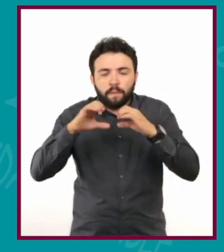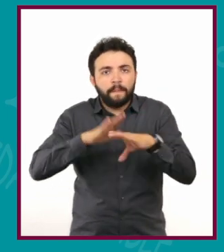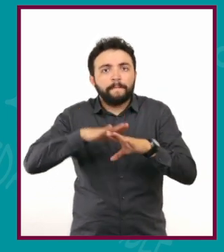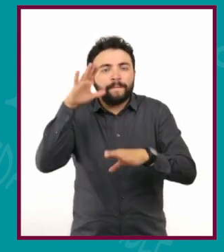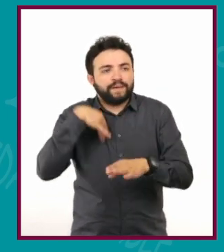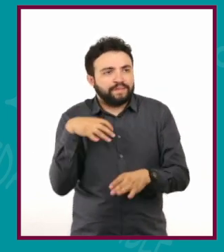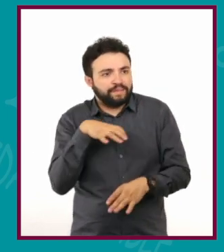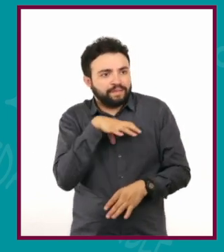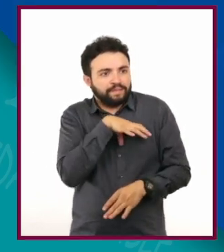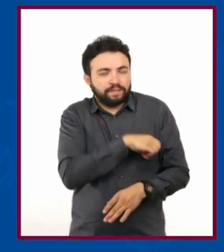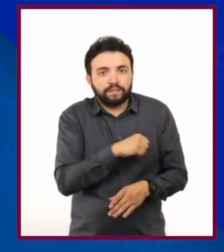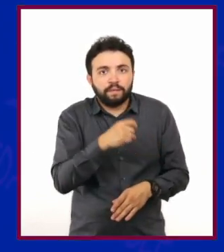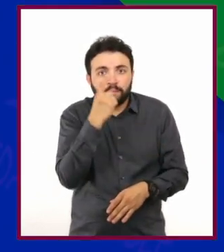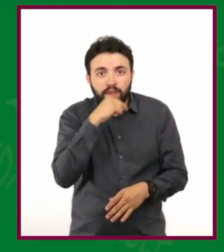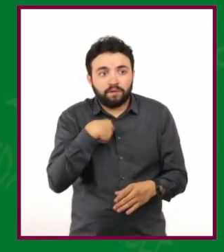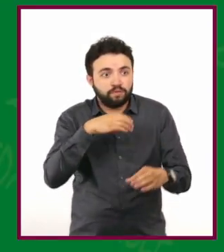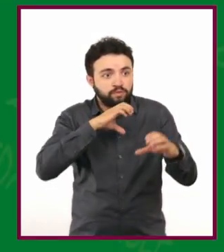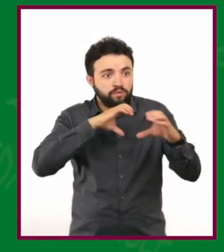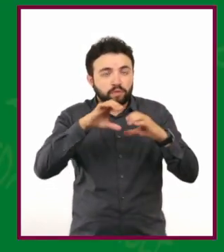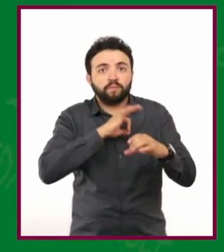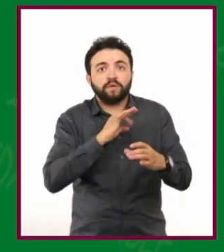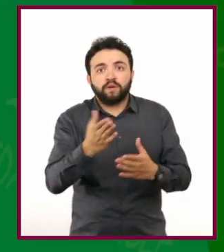de la convivencia.